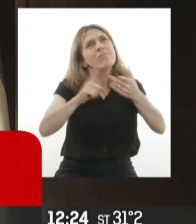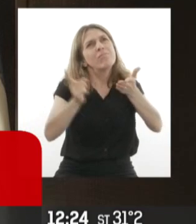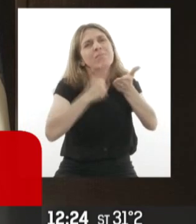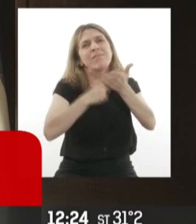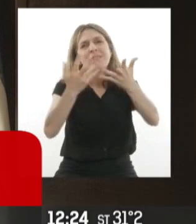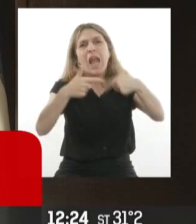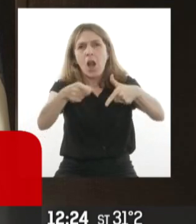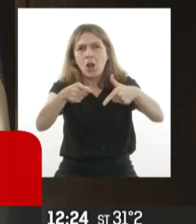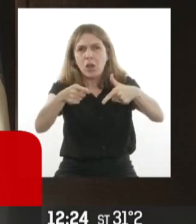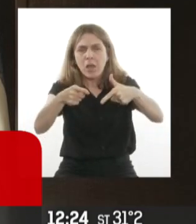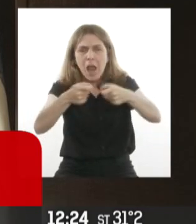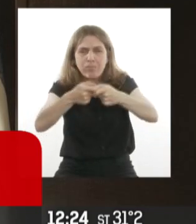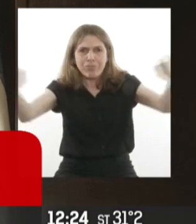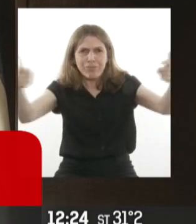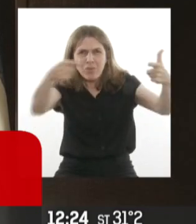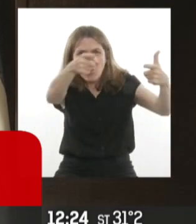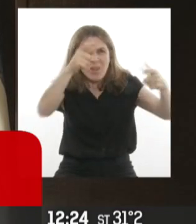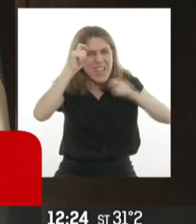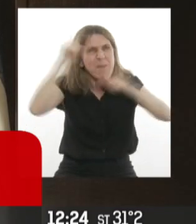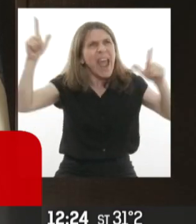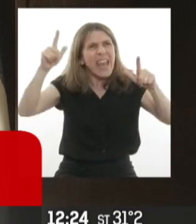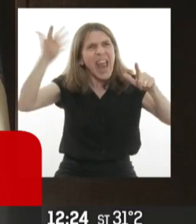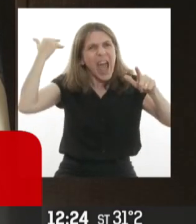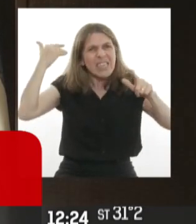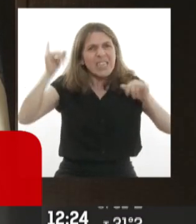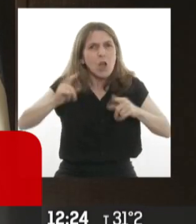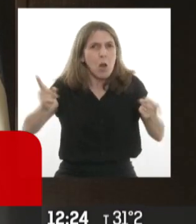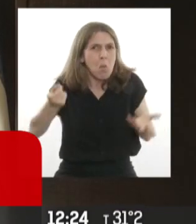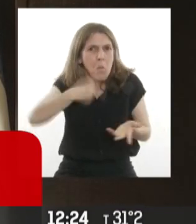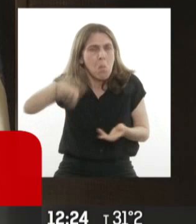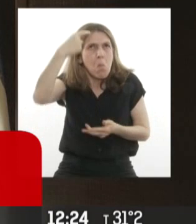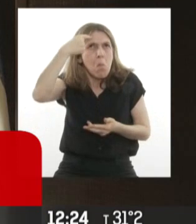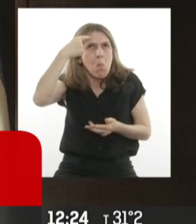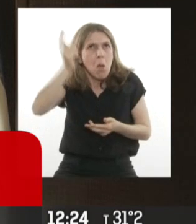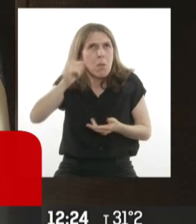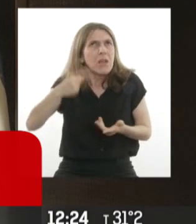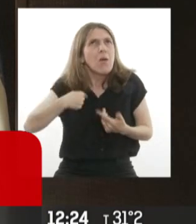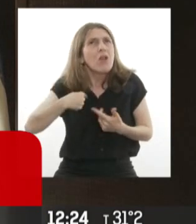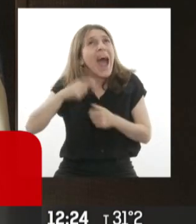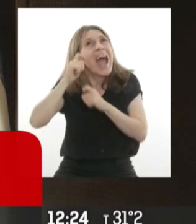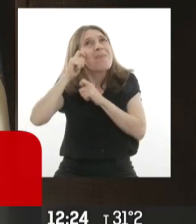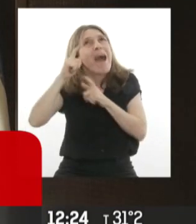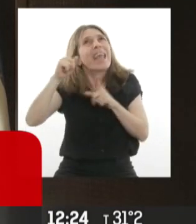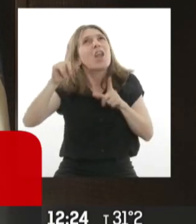y del impulso que esa conectividad tenía que tener? Nadie lo pensaba, nadie, absolutamente nadie.